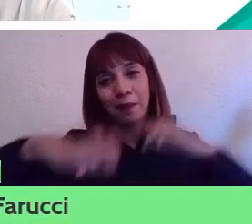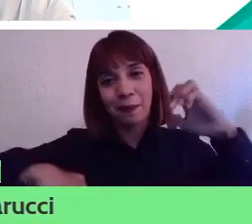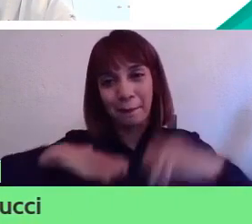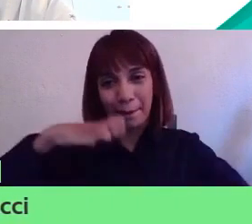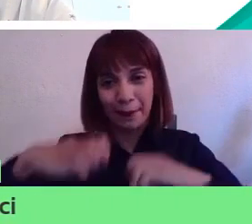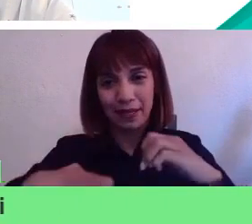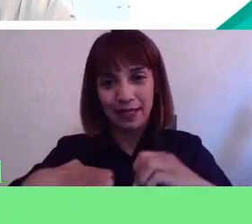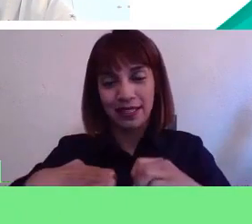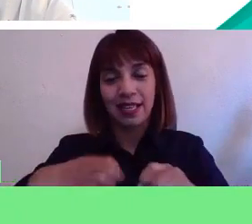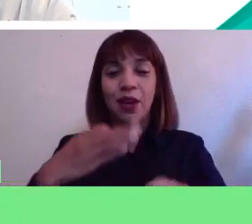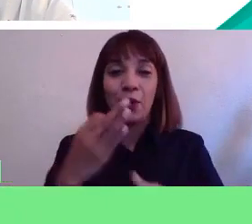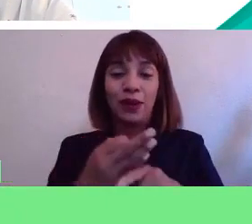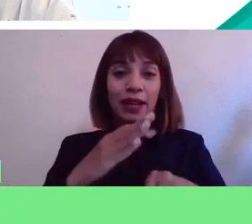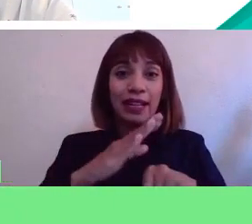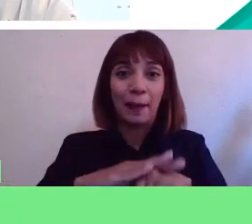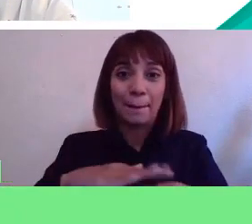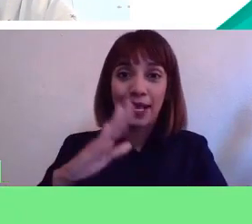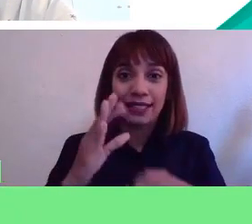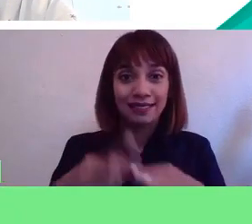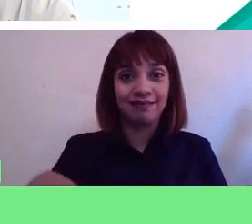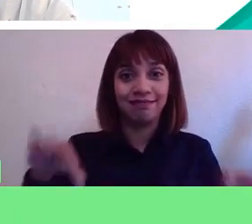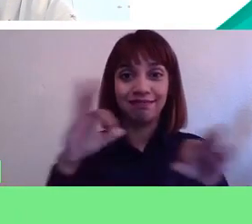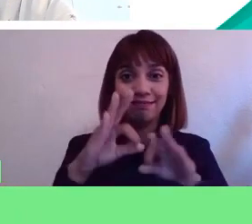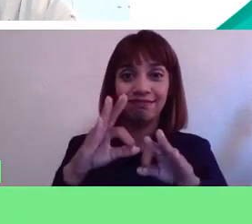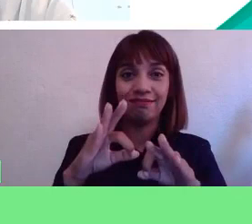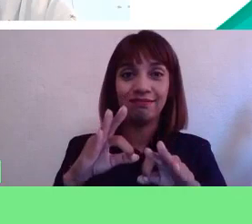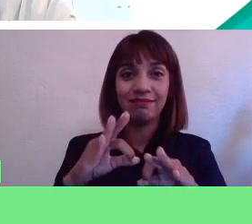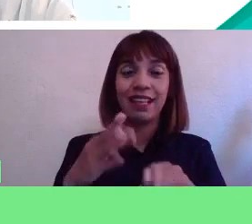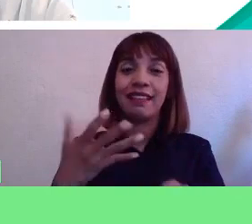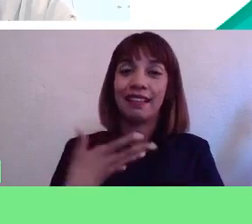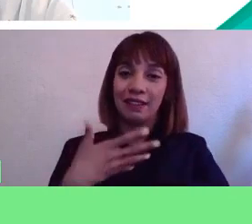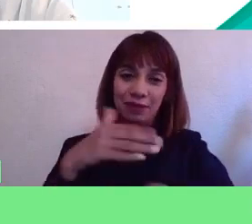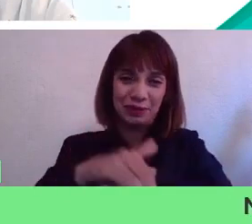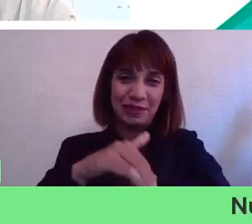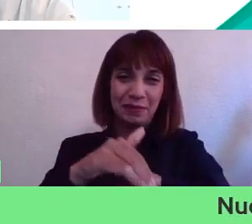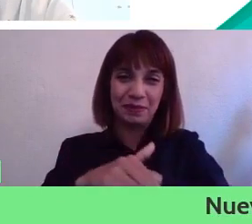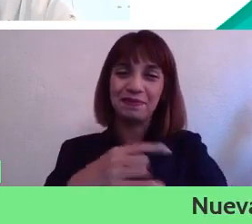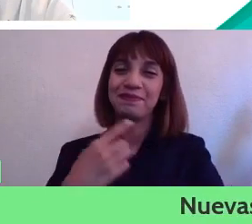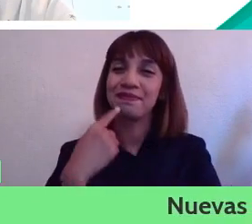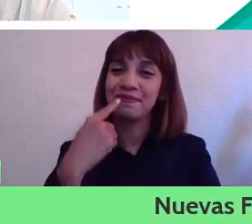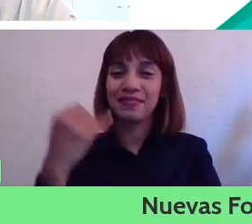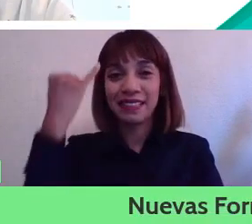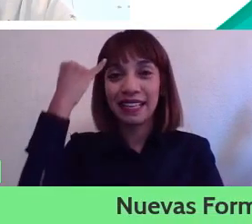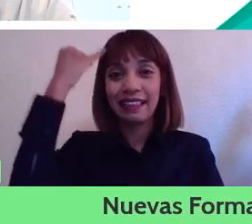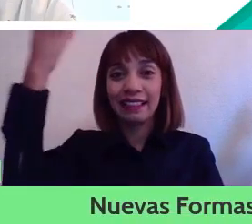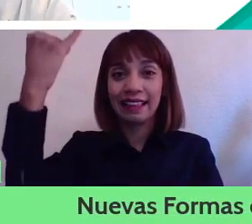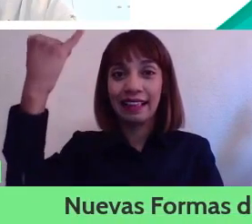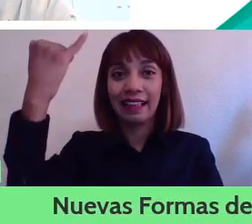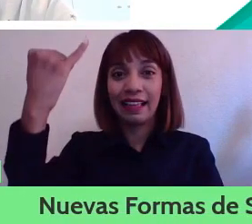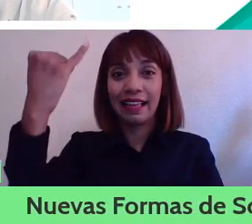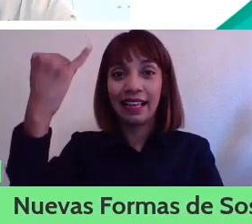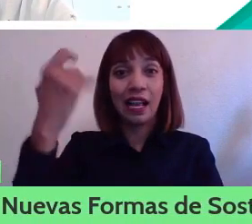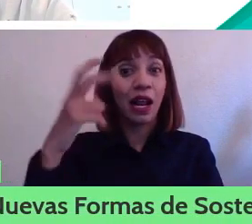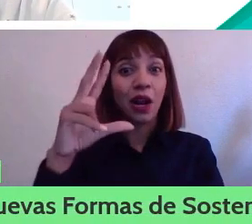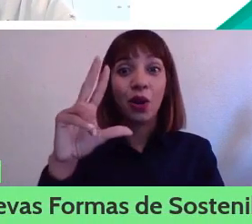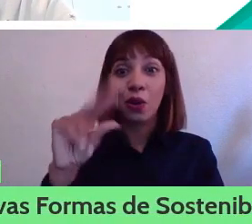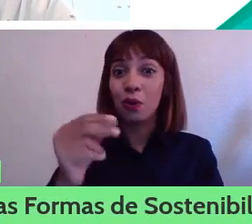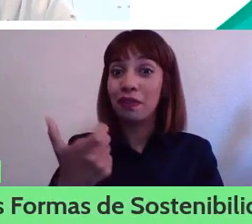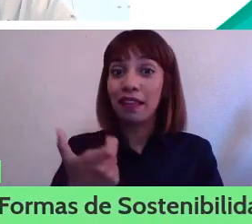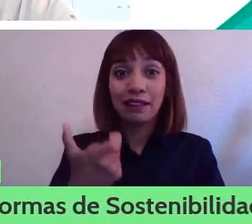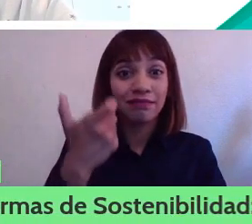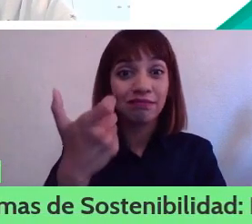Pero evidentemente, como dice un gran amigo mío, sin dinero no hay impacto. Así